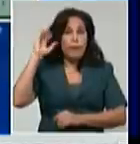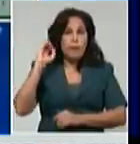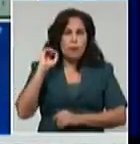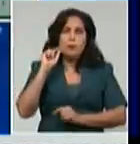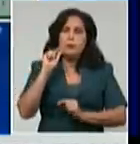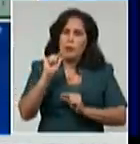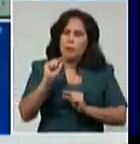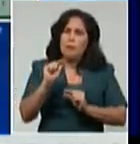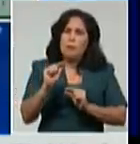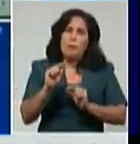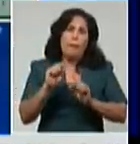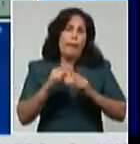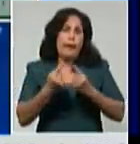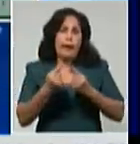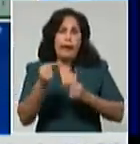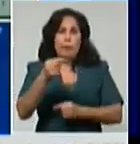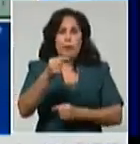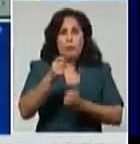excepto